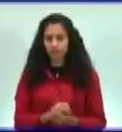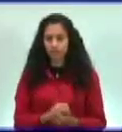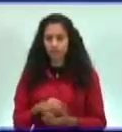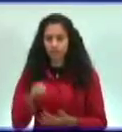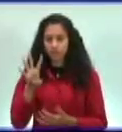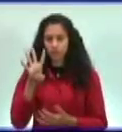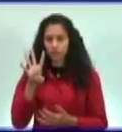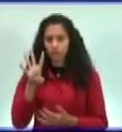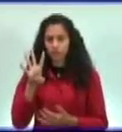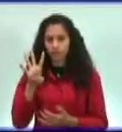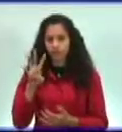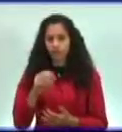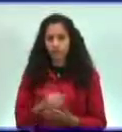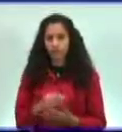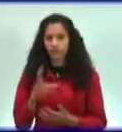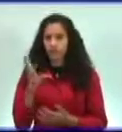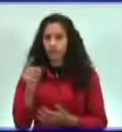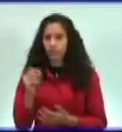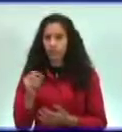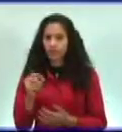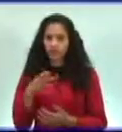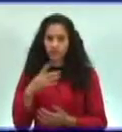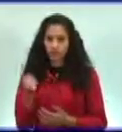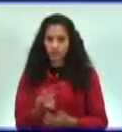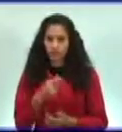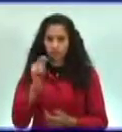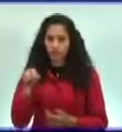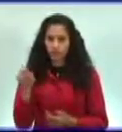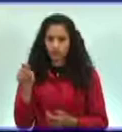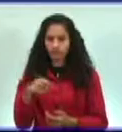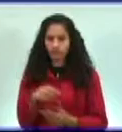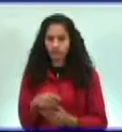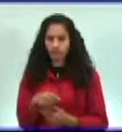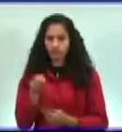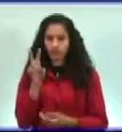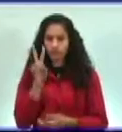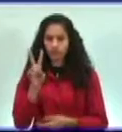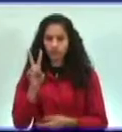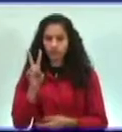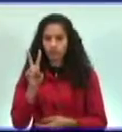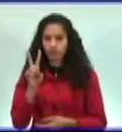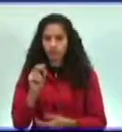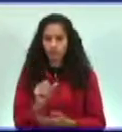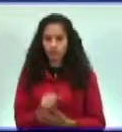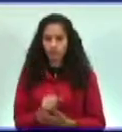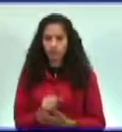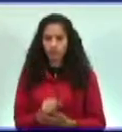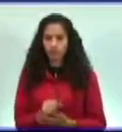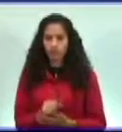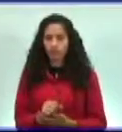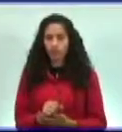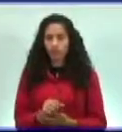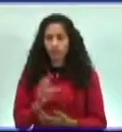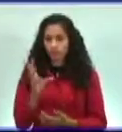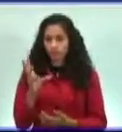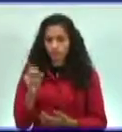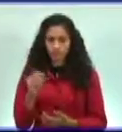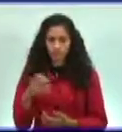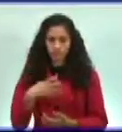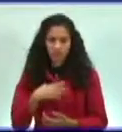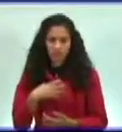4. ¿Cuántos vamos a tachar? 2. ¿Cuántos quedaron